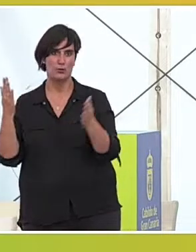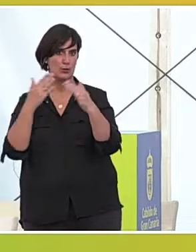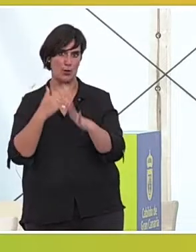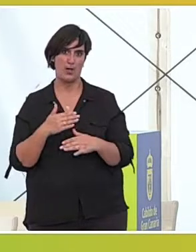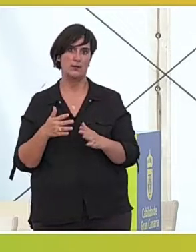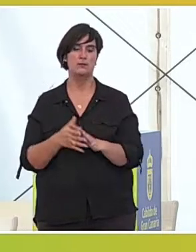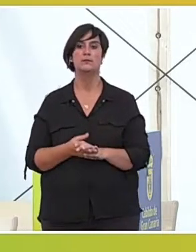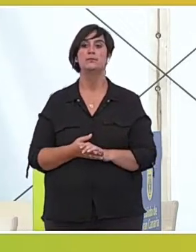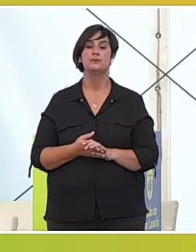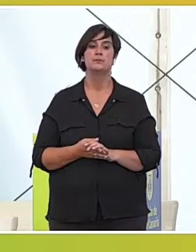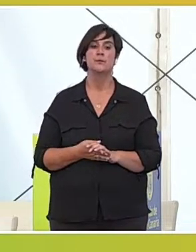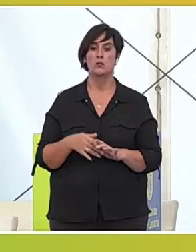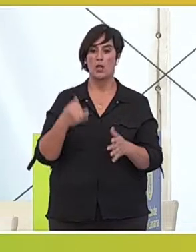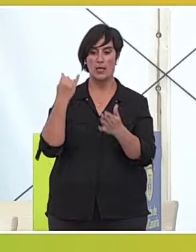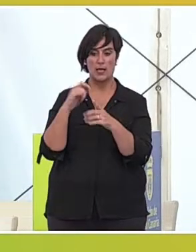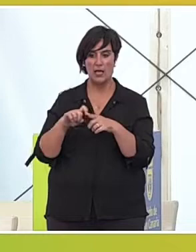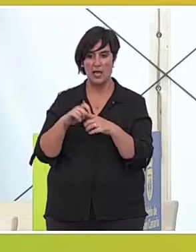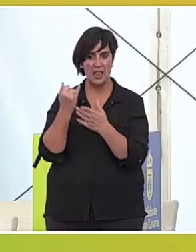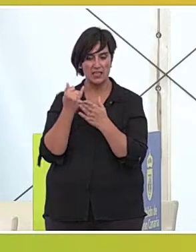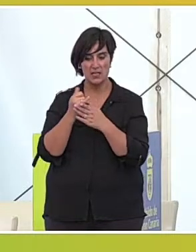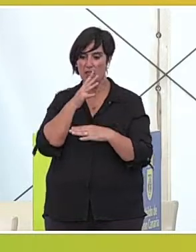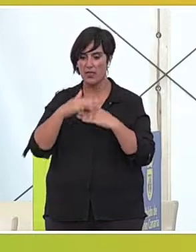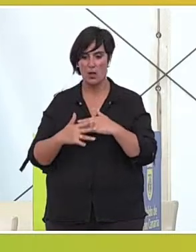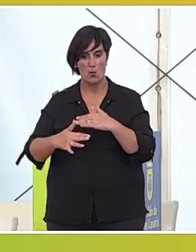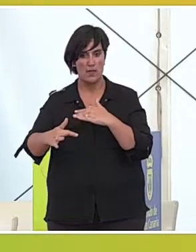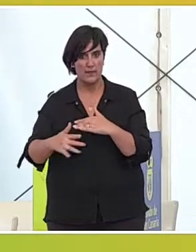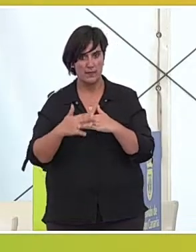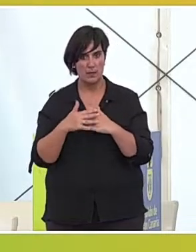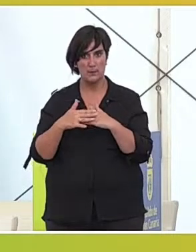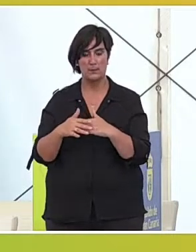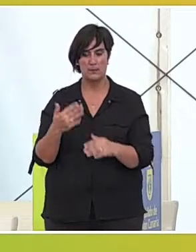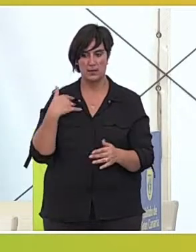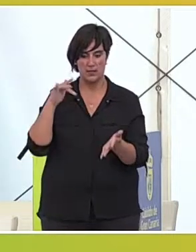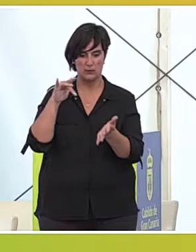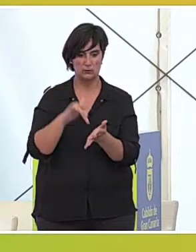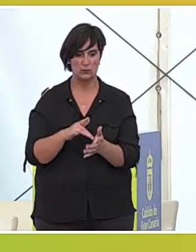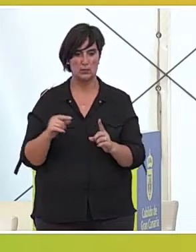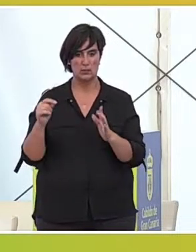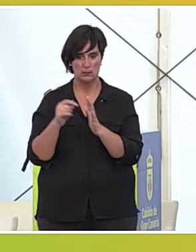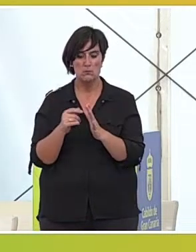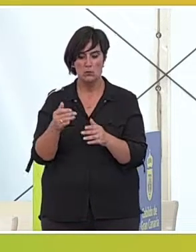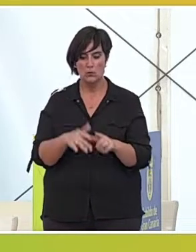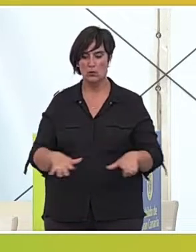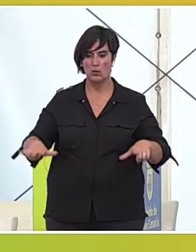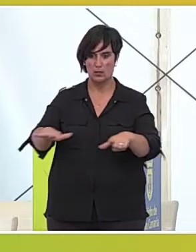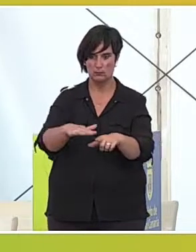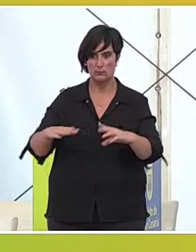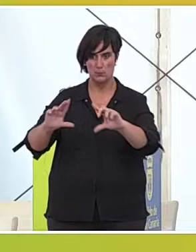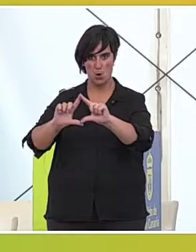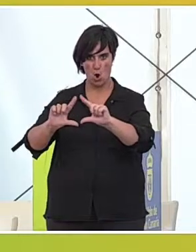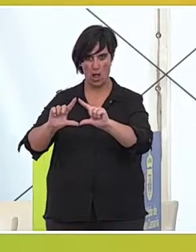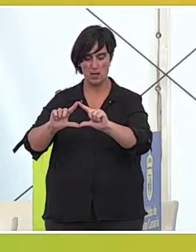Simulada las características del agua del mar que nos encontramos ahí en ese punto de la Plocan,